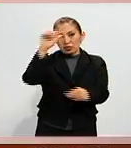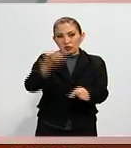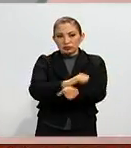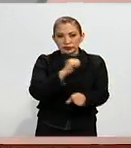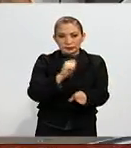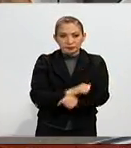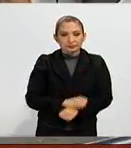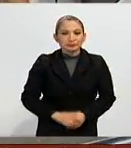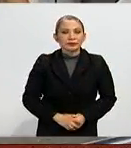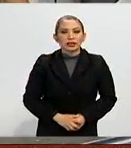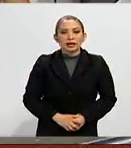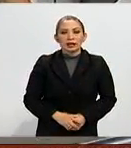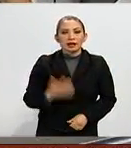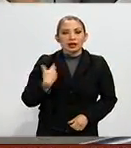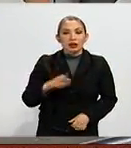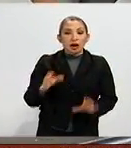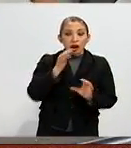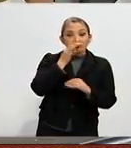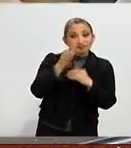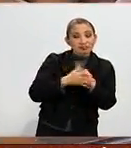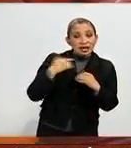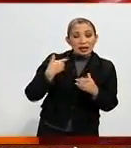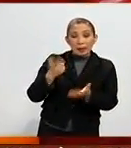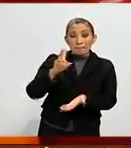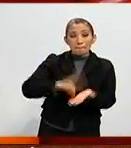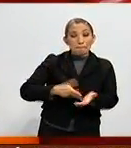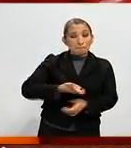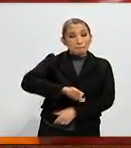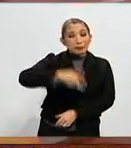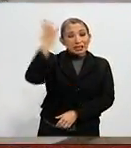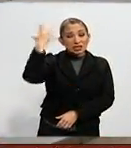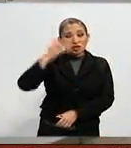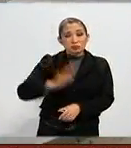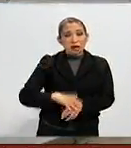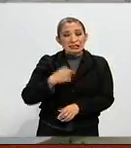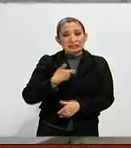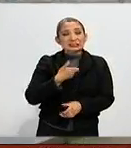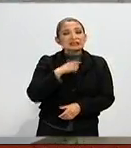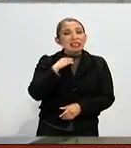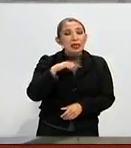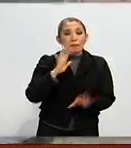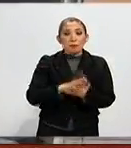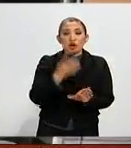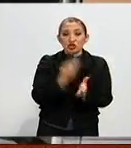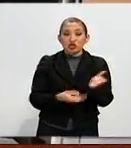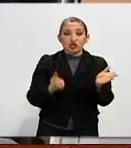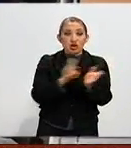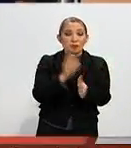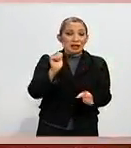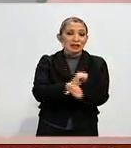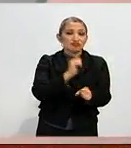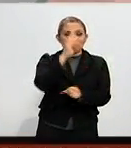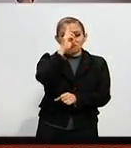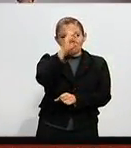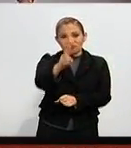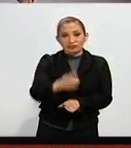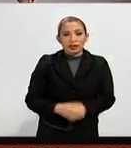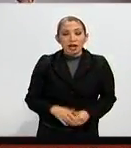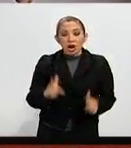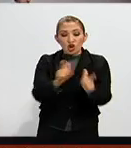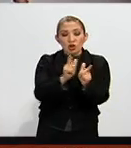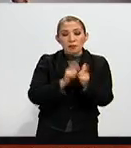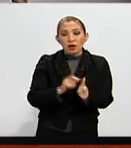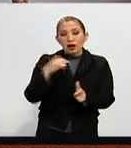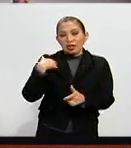Circula. Concamina alerta posible alza de precios como consecuencia del Hoy No Circula extendido. El